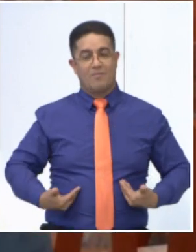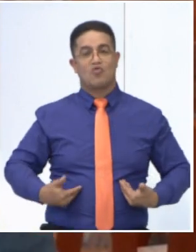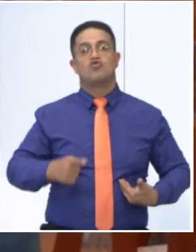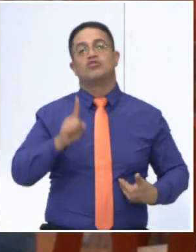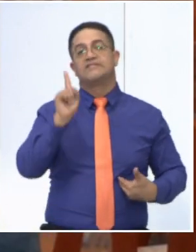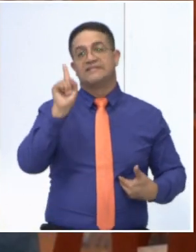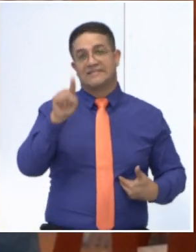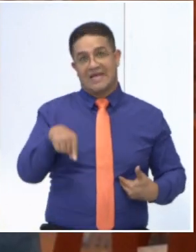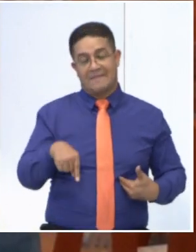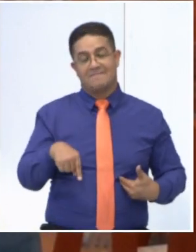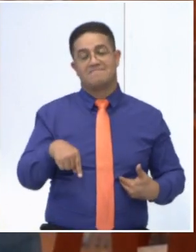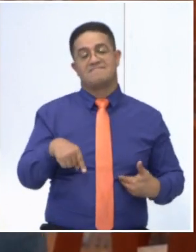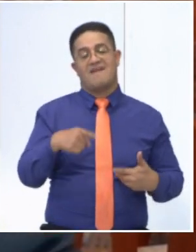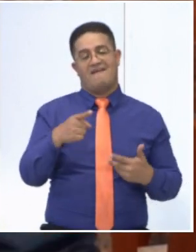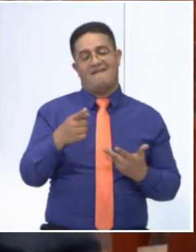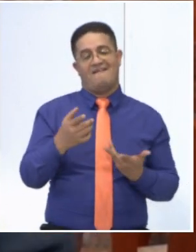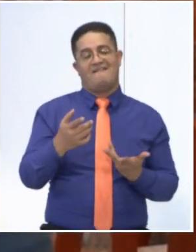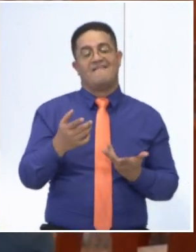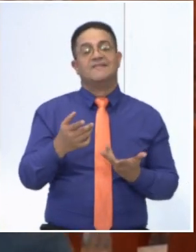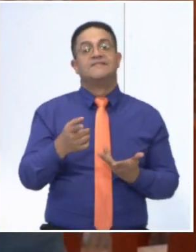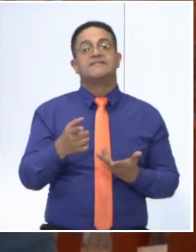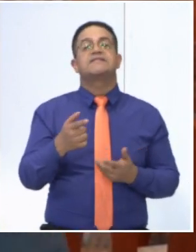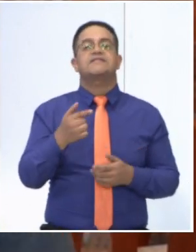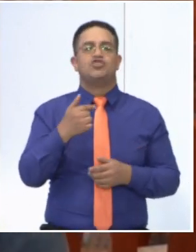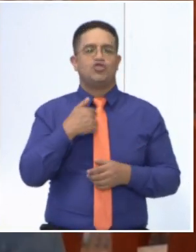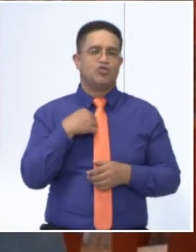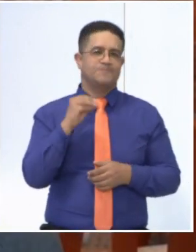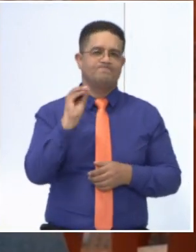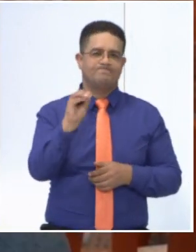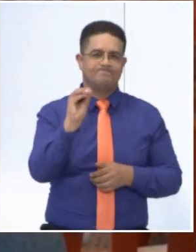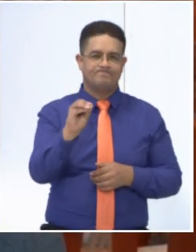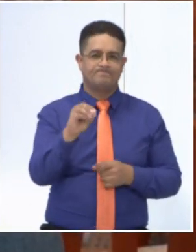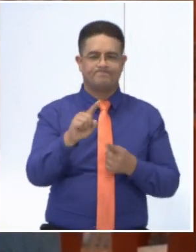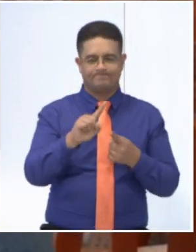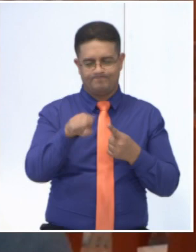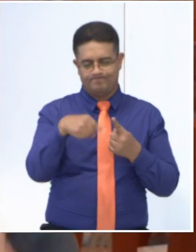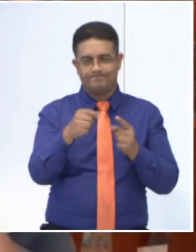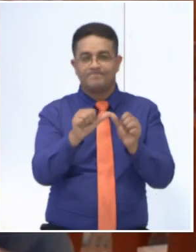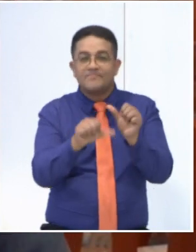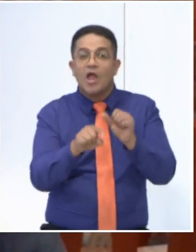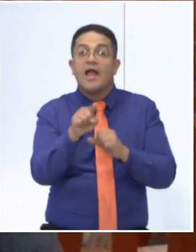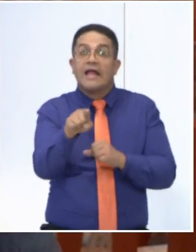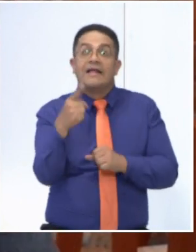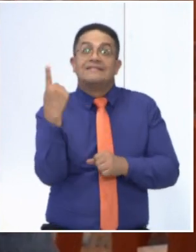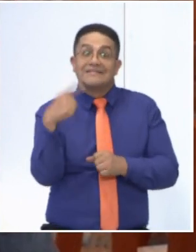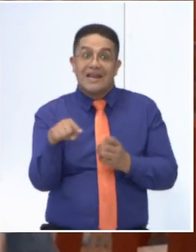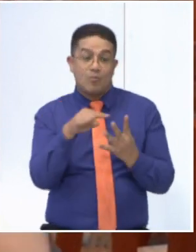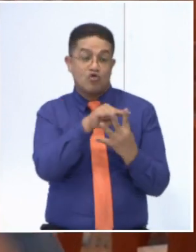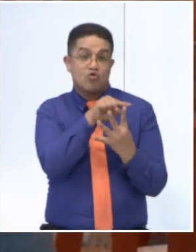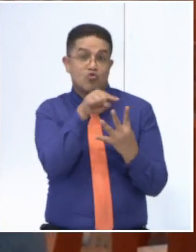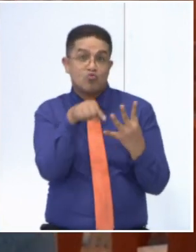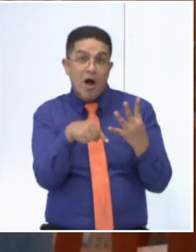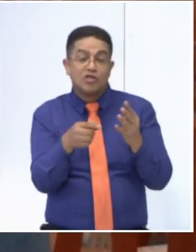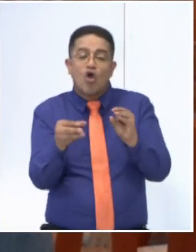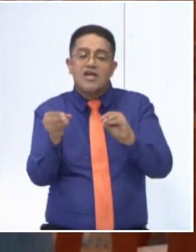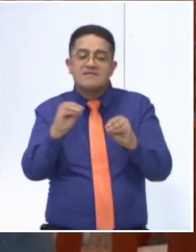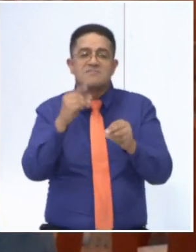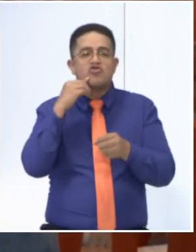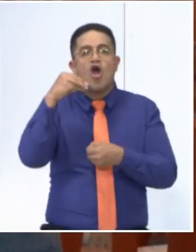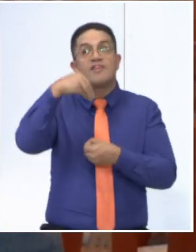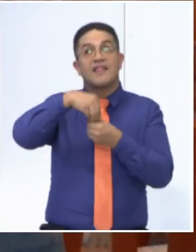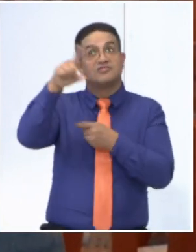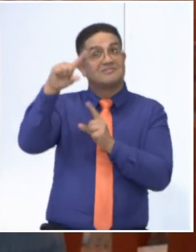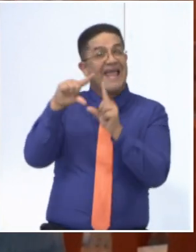las estrellas. Te dejo este neurotip dejando el siguiente mensaje. Si tenemos cuatro elementos que componen las